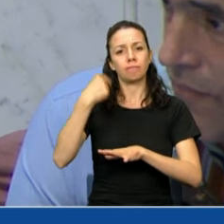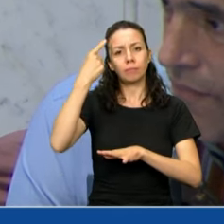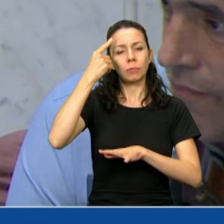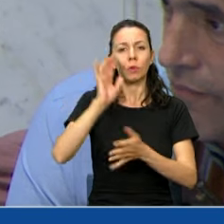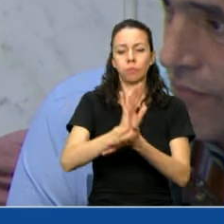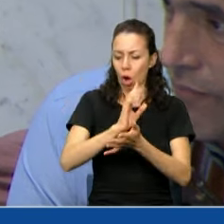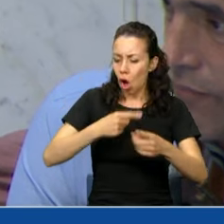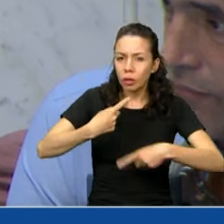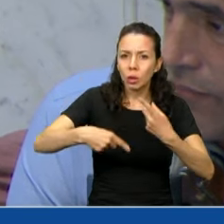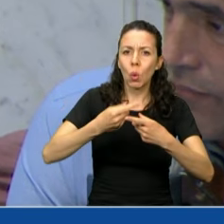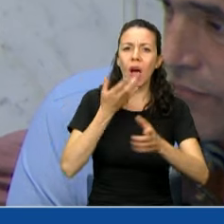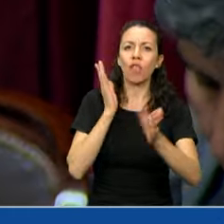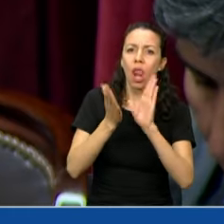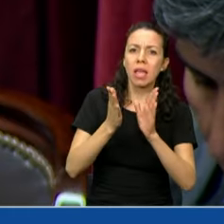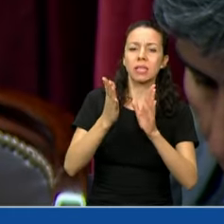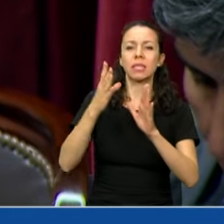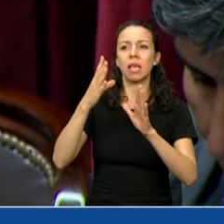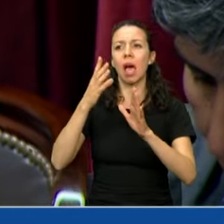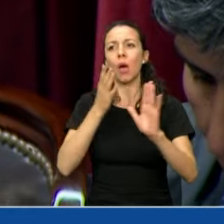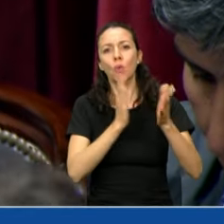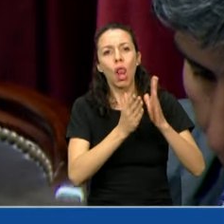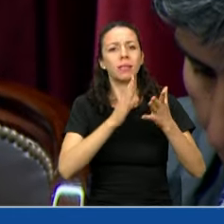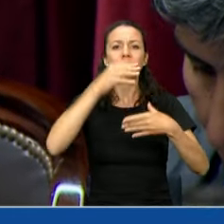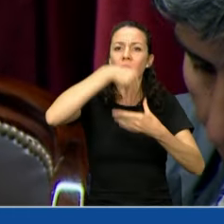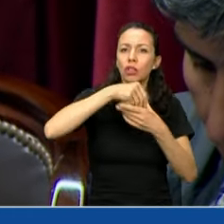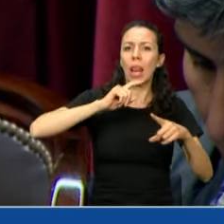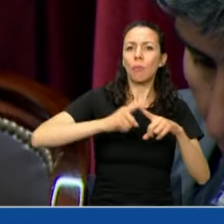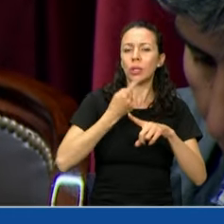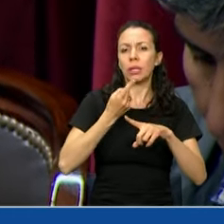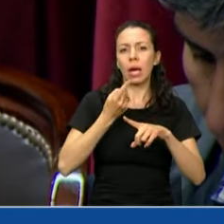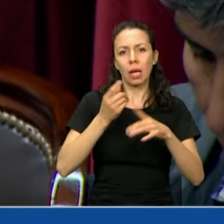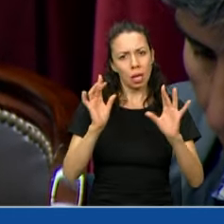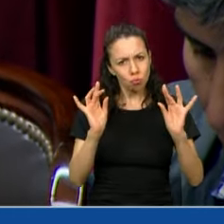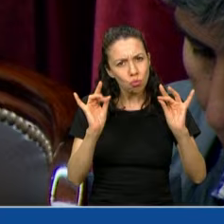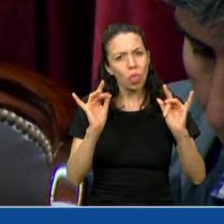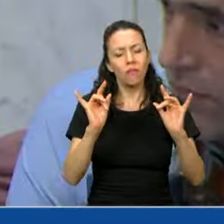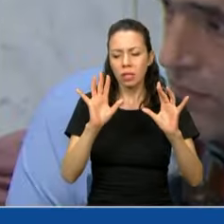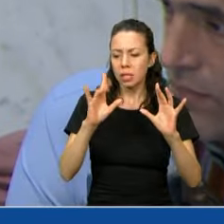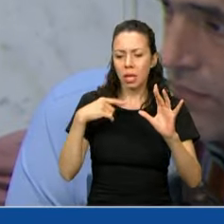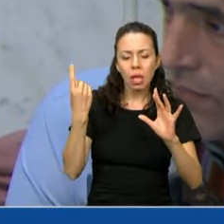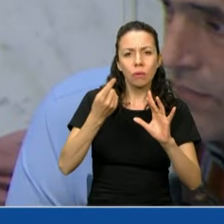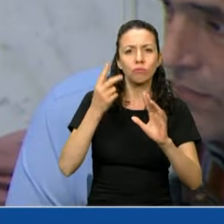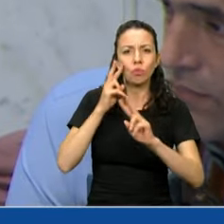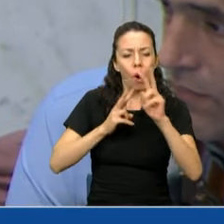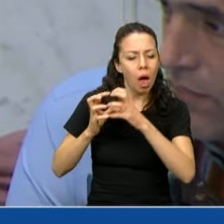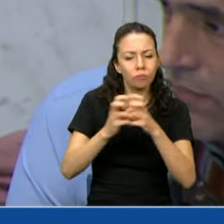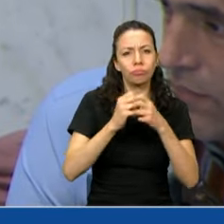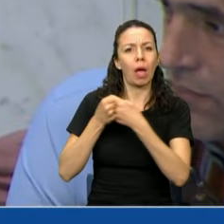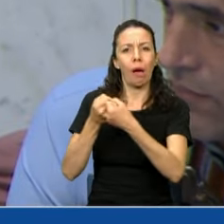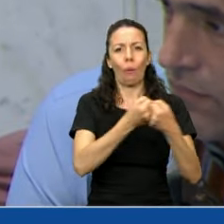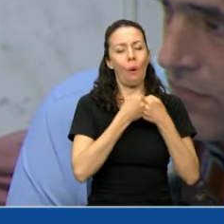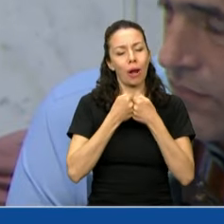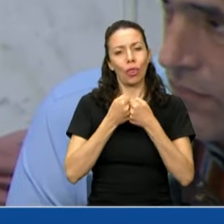sufriendo es muy complejo tener acuerdos permanentes no